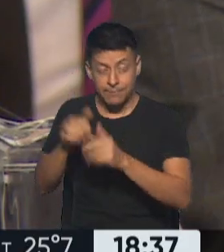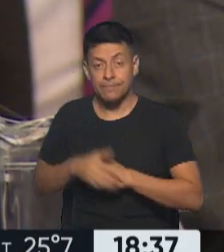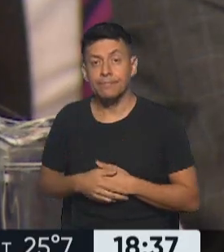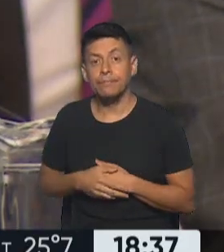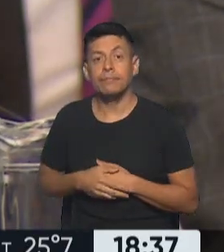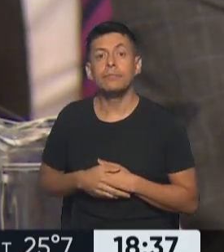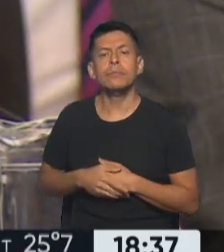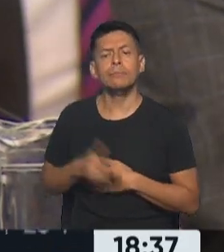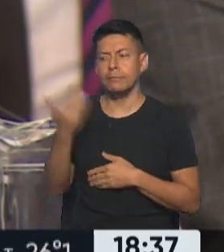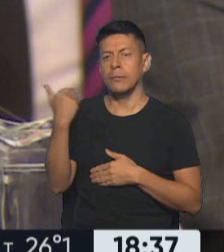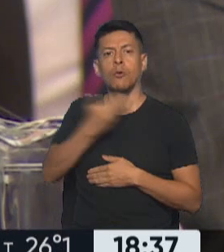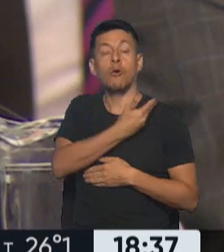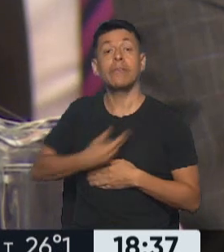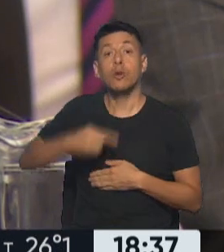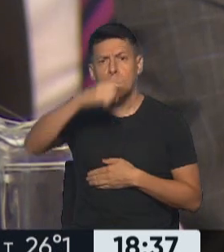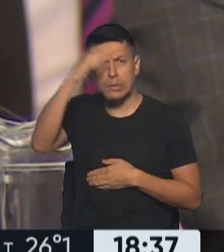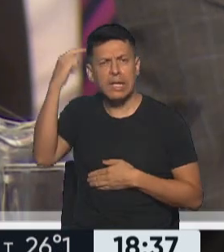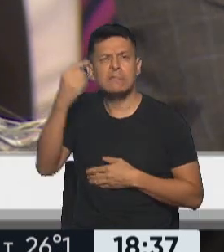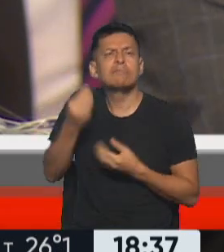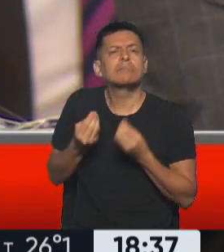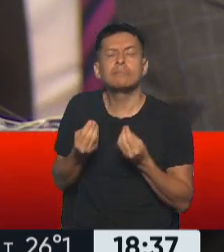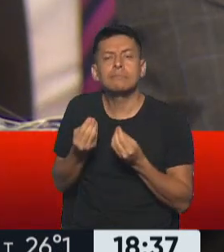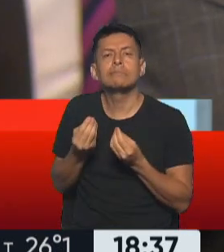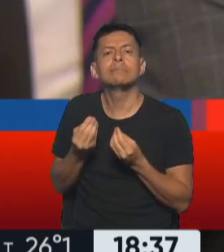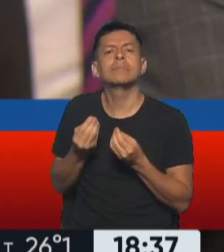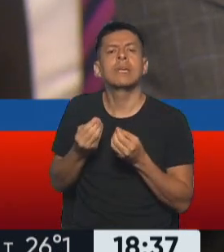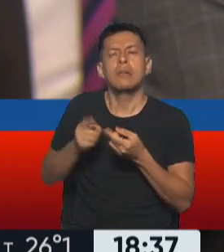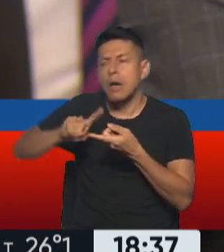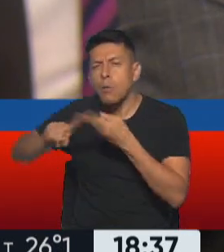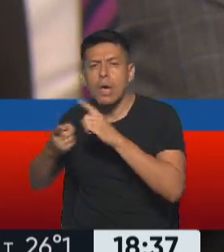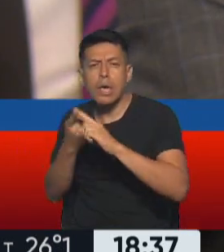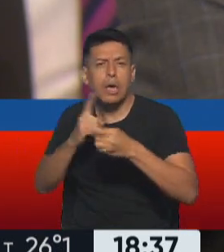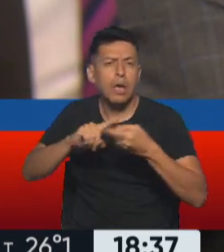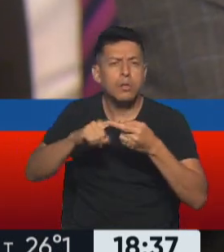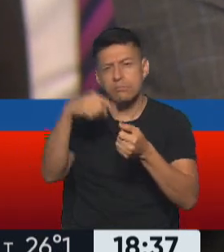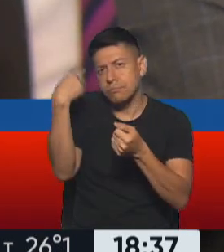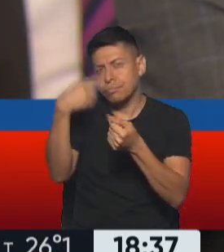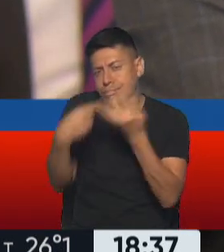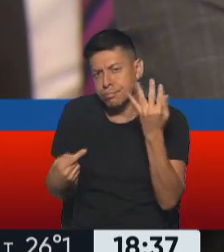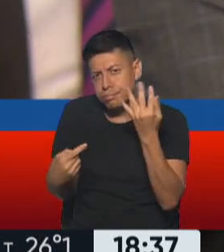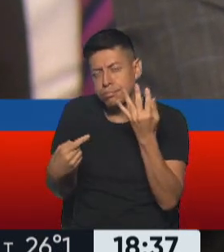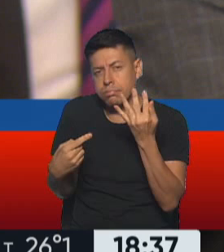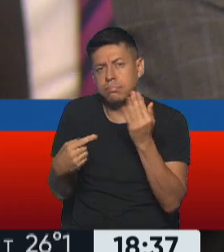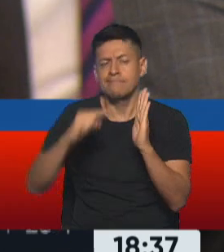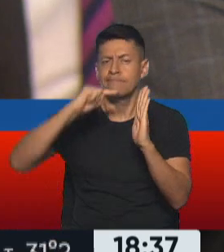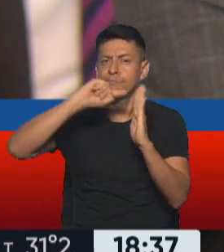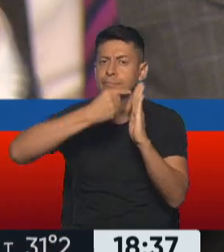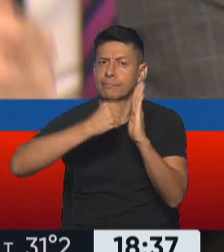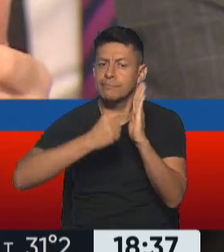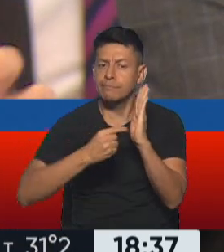Gobierno Nacional ha hecho es negociar en distintos niveles un conjunto de condiciones